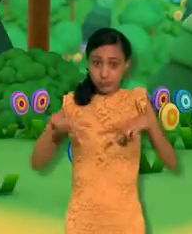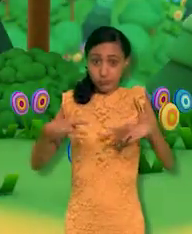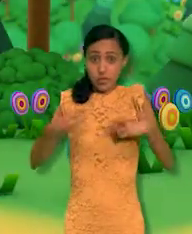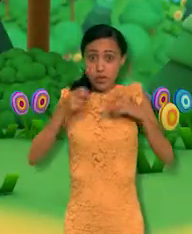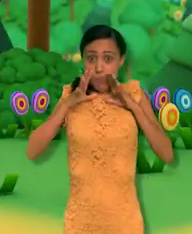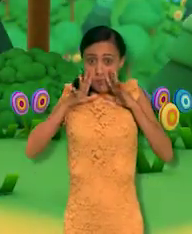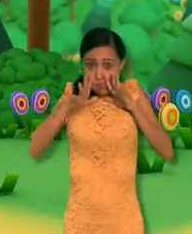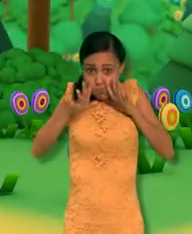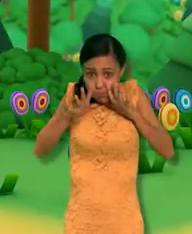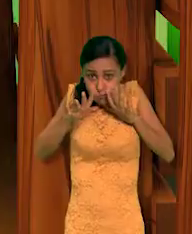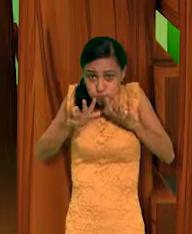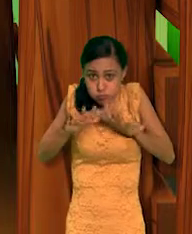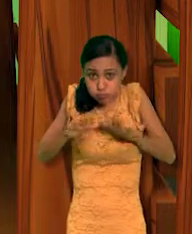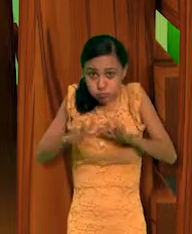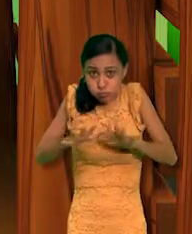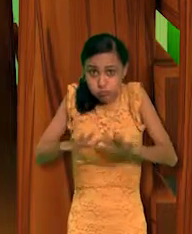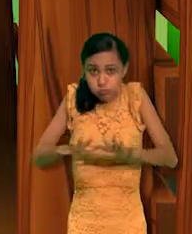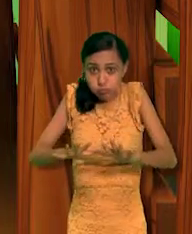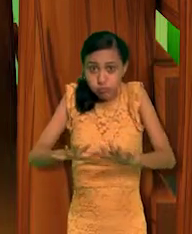¡Auxilio!